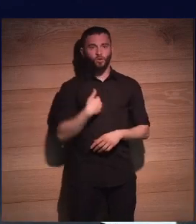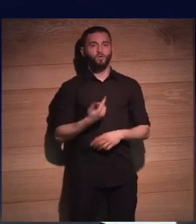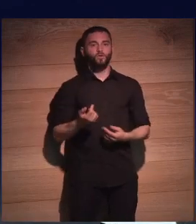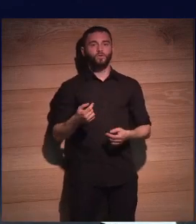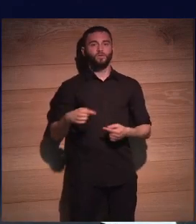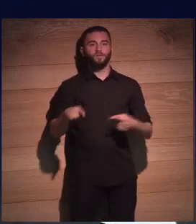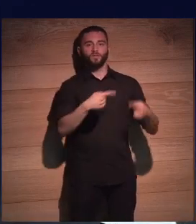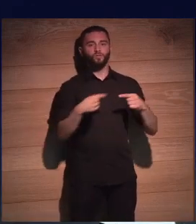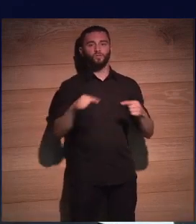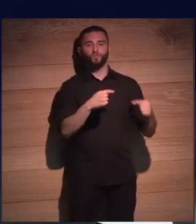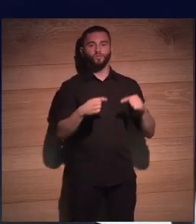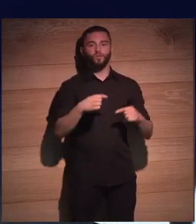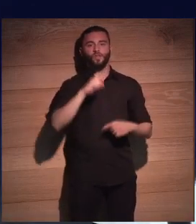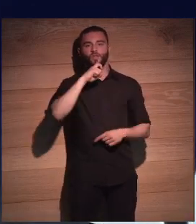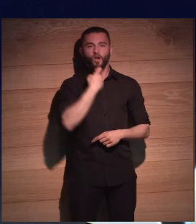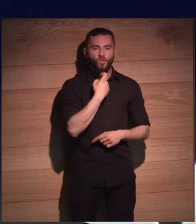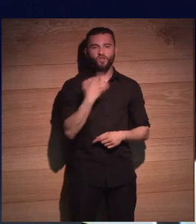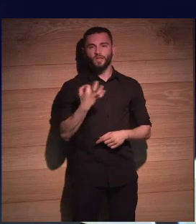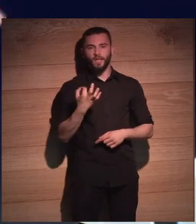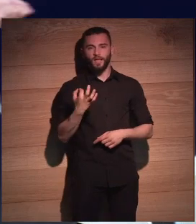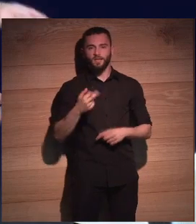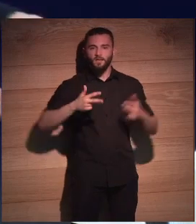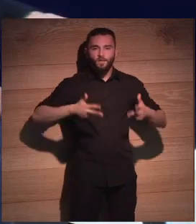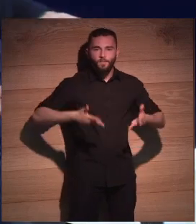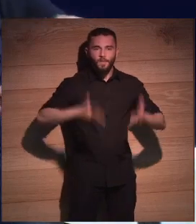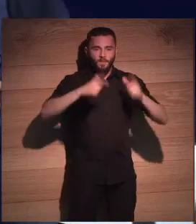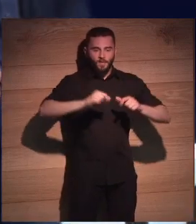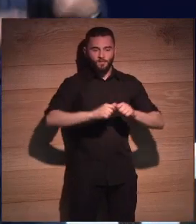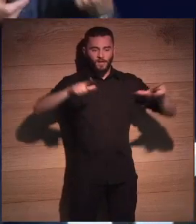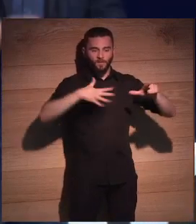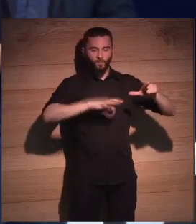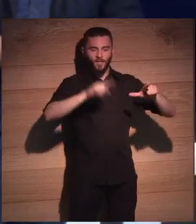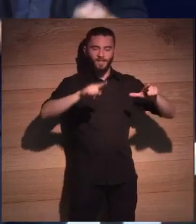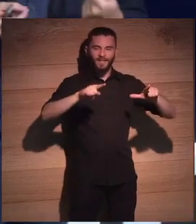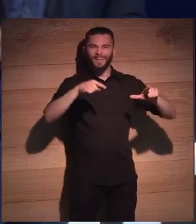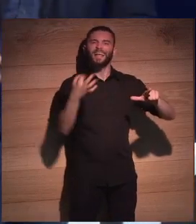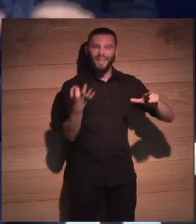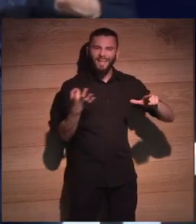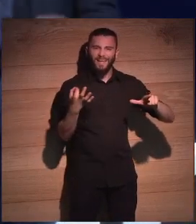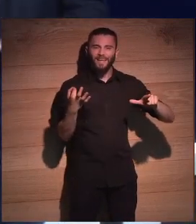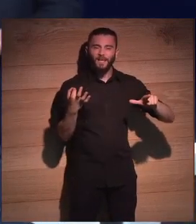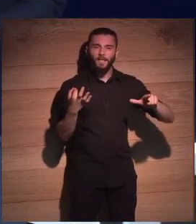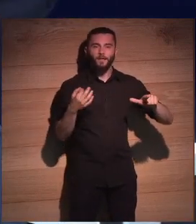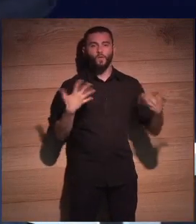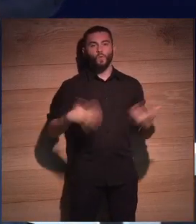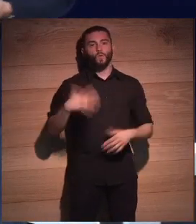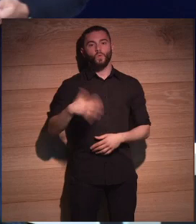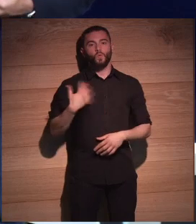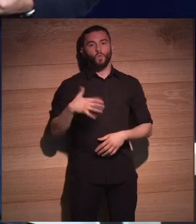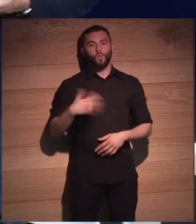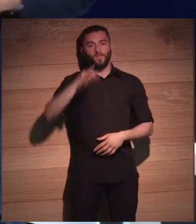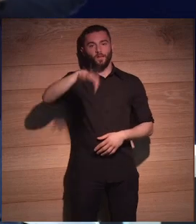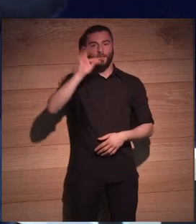odio. ¿Qué es lo que se puede permitir y no se puede permitir, por ejemplo, en las plataformas de Internet? Es muy, muy, muy difícil de